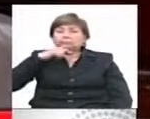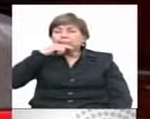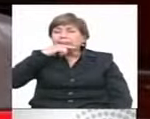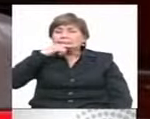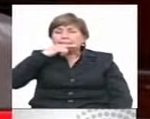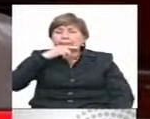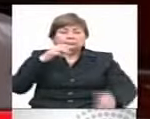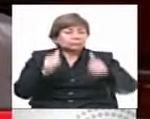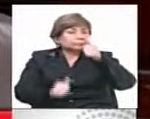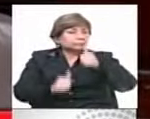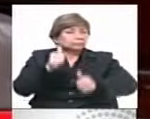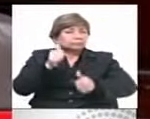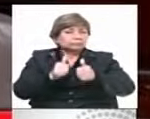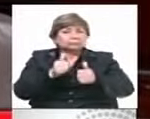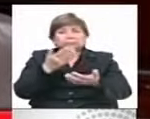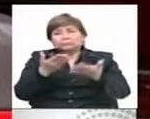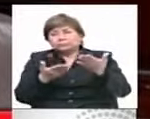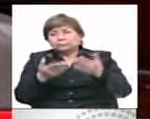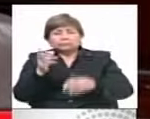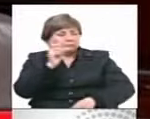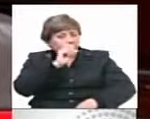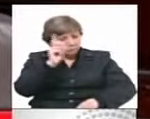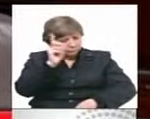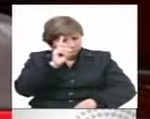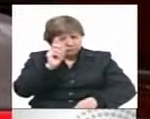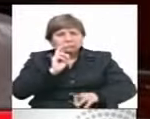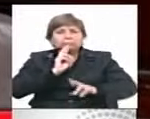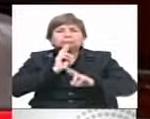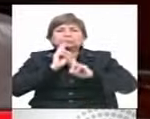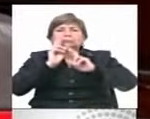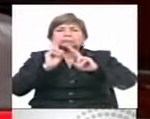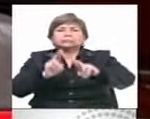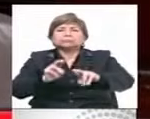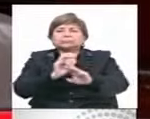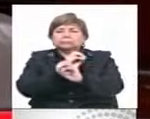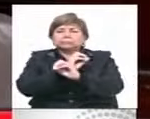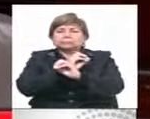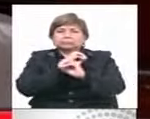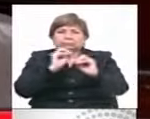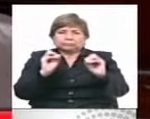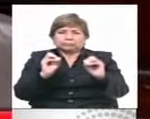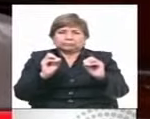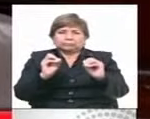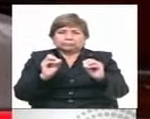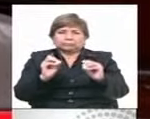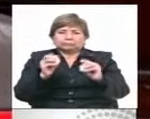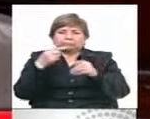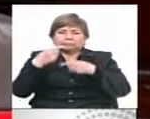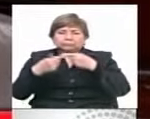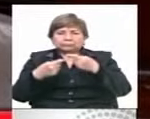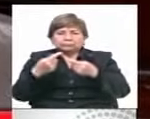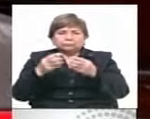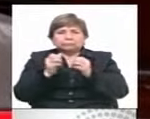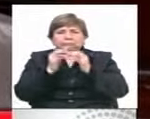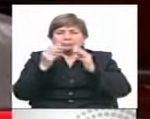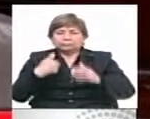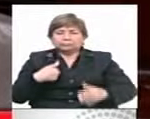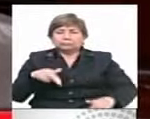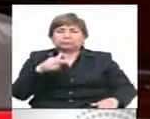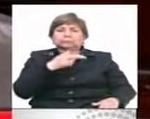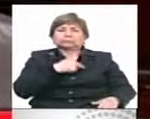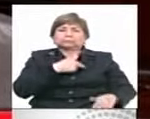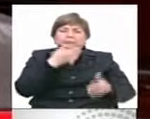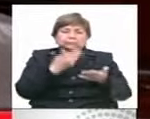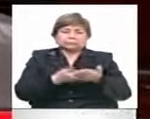la cual no responde en absoluto al ideario que nosotros